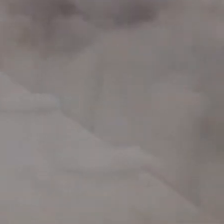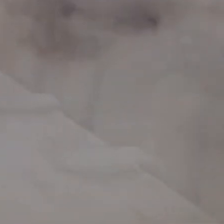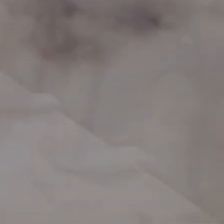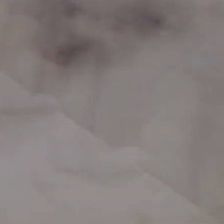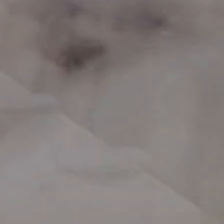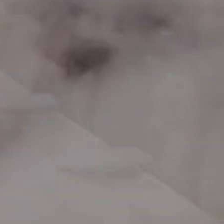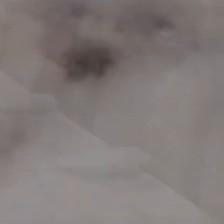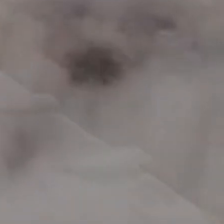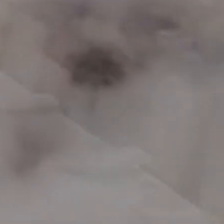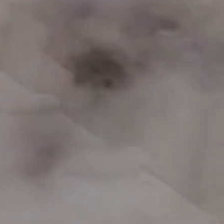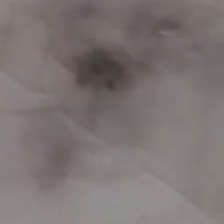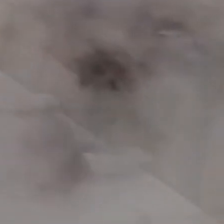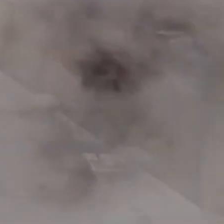a